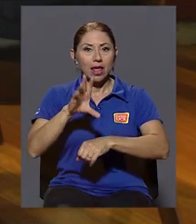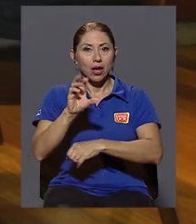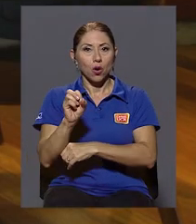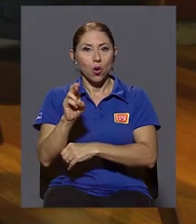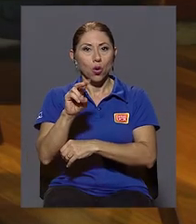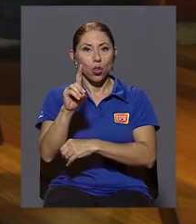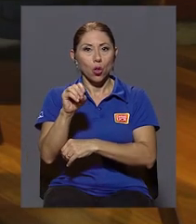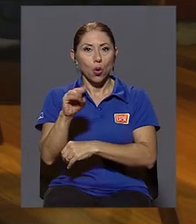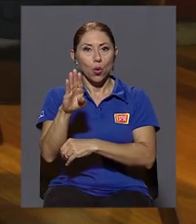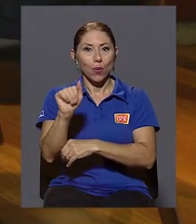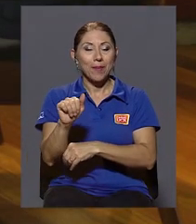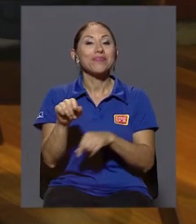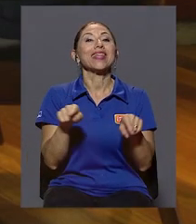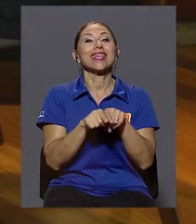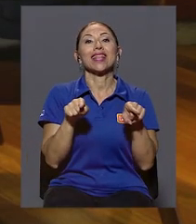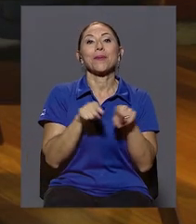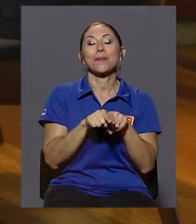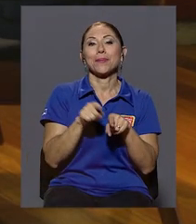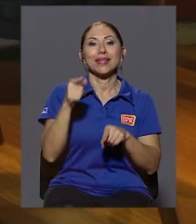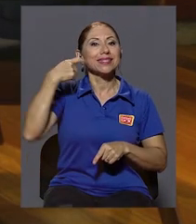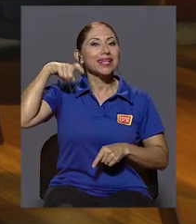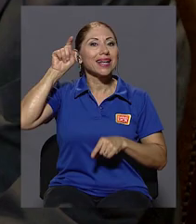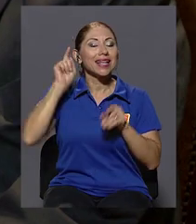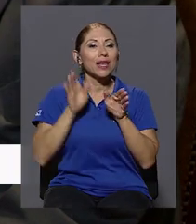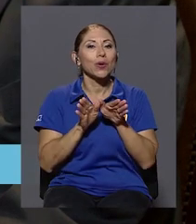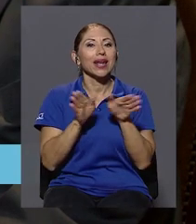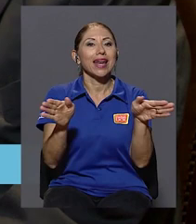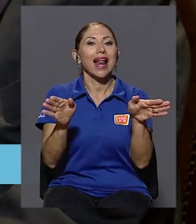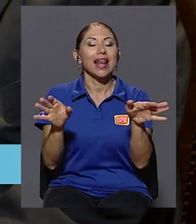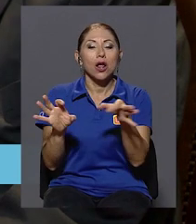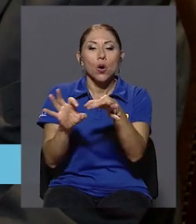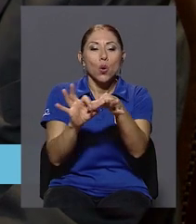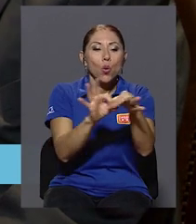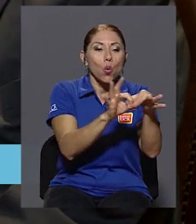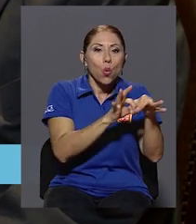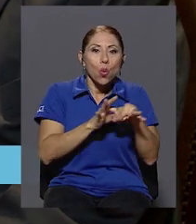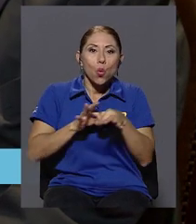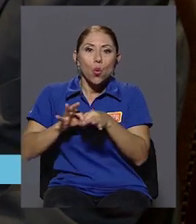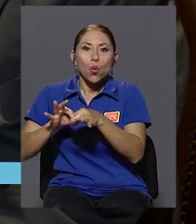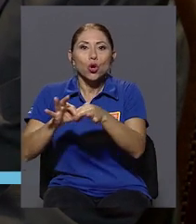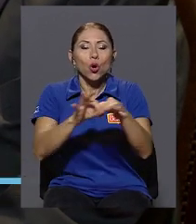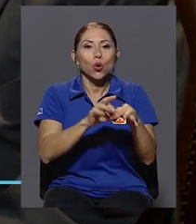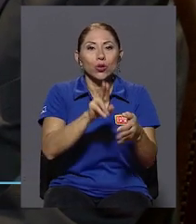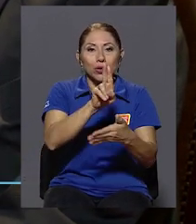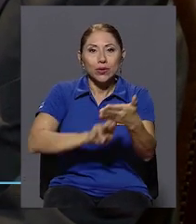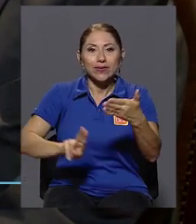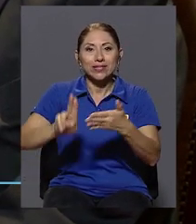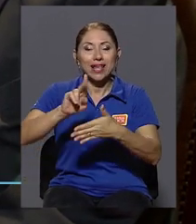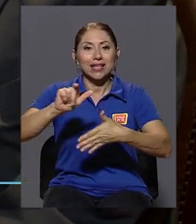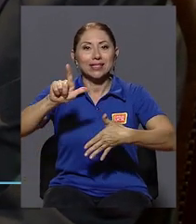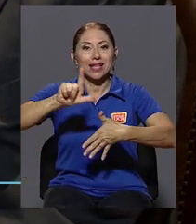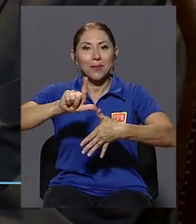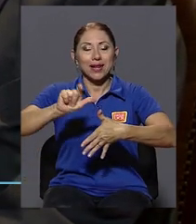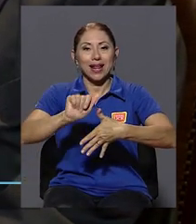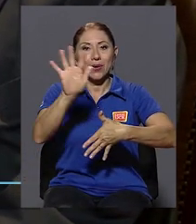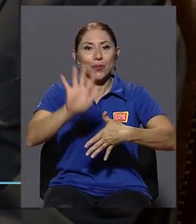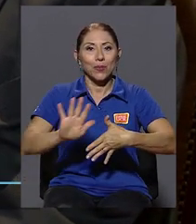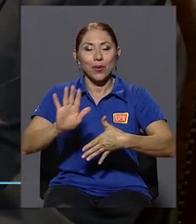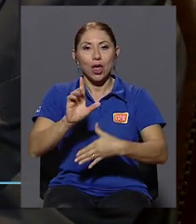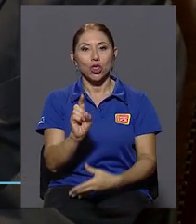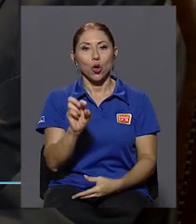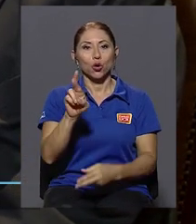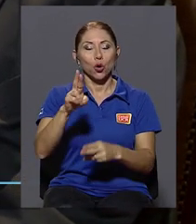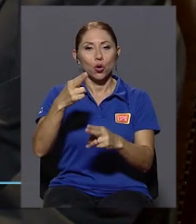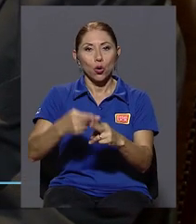el secretario general de la Unión de Universidades de América Latina y el Caribe, el